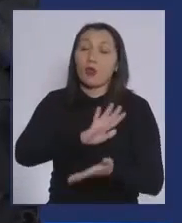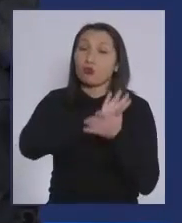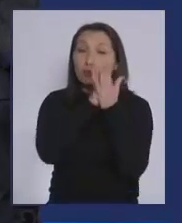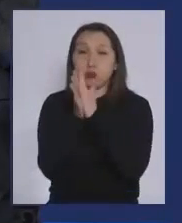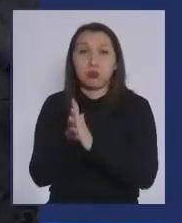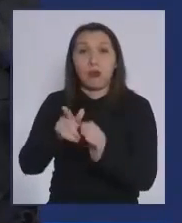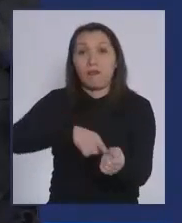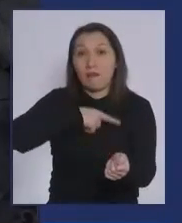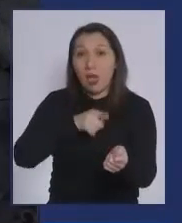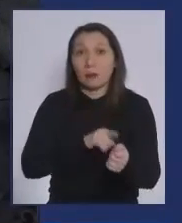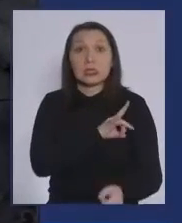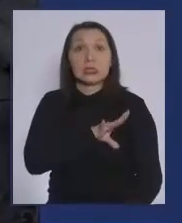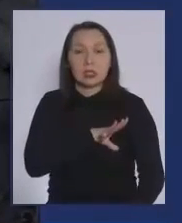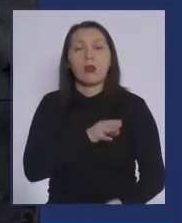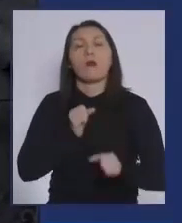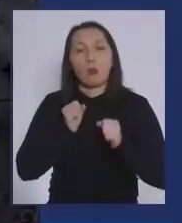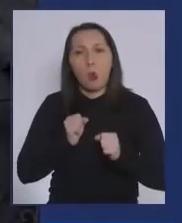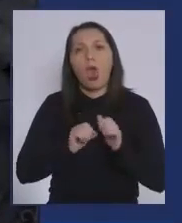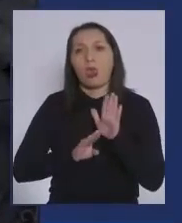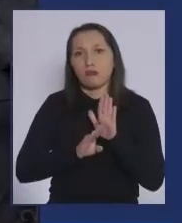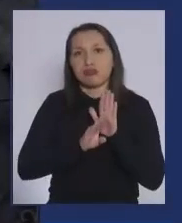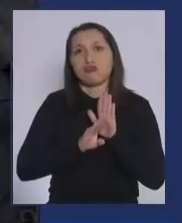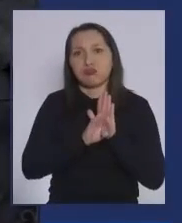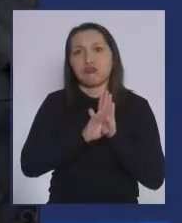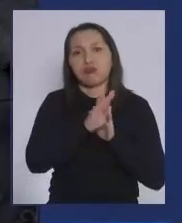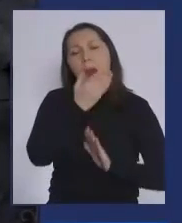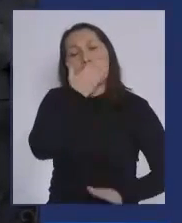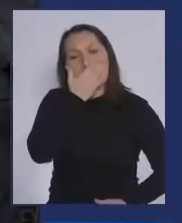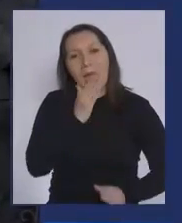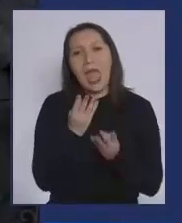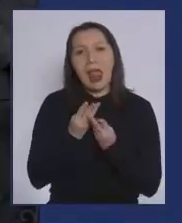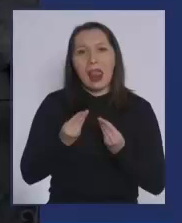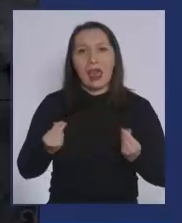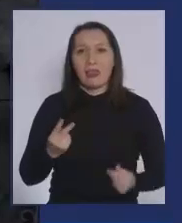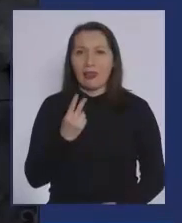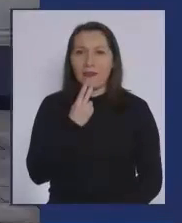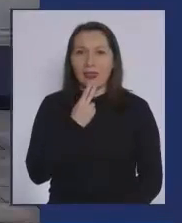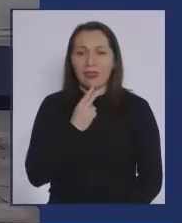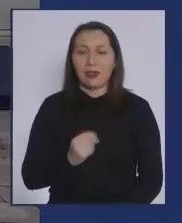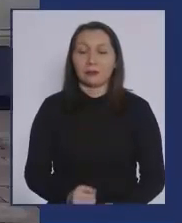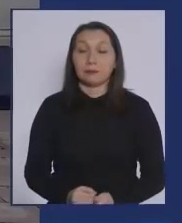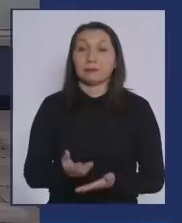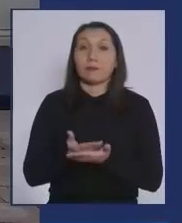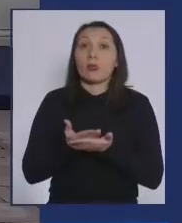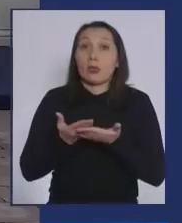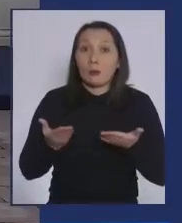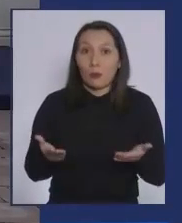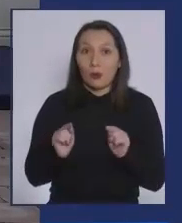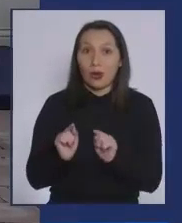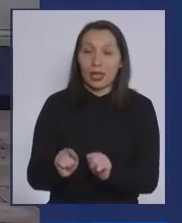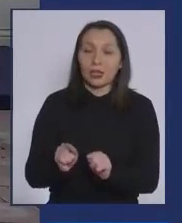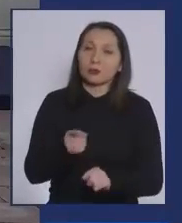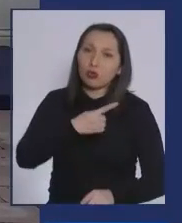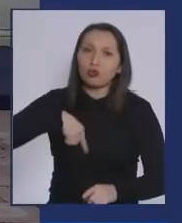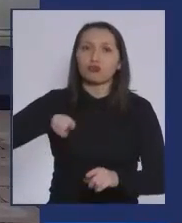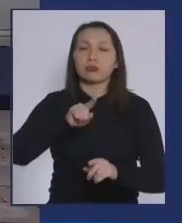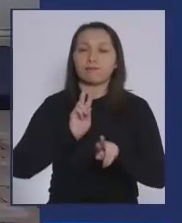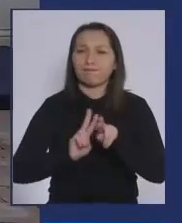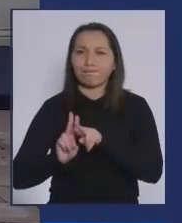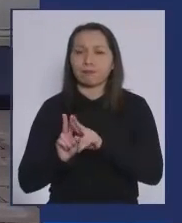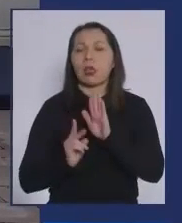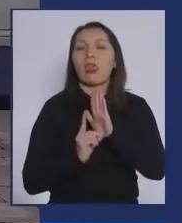todas las familias chilenas puedan seguir progresando y mejorando su calidad de vida por eso hemos desarrollado